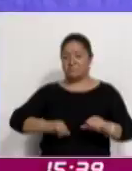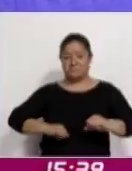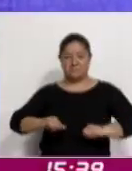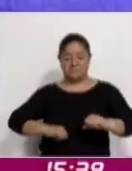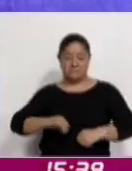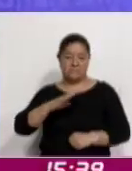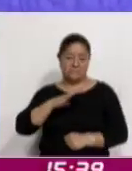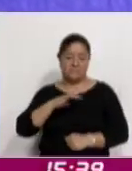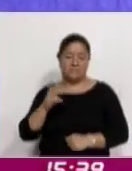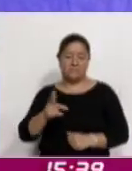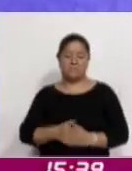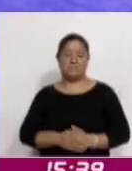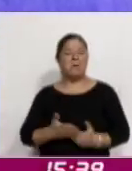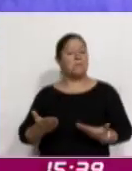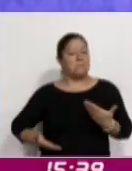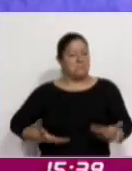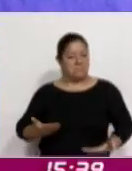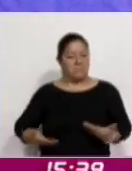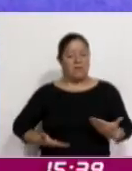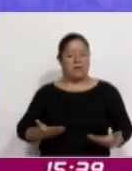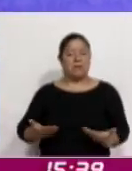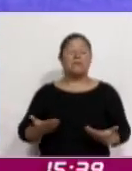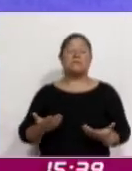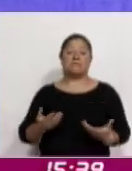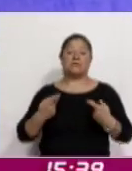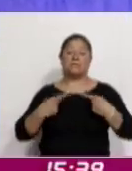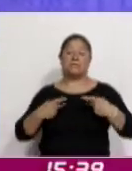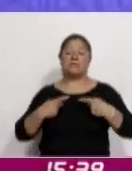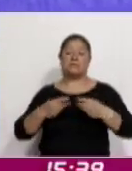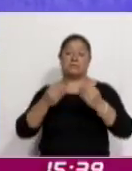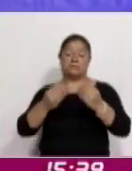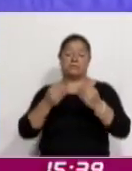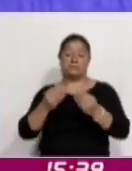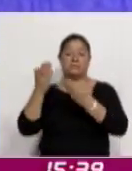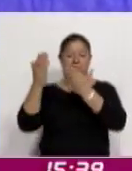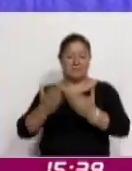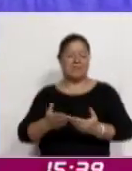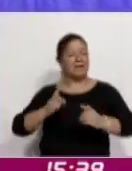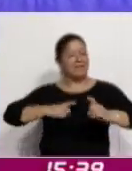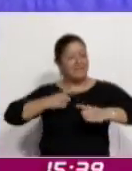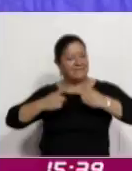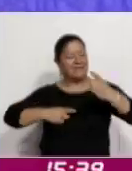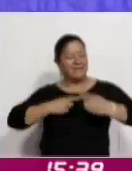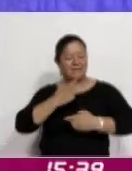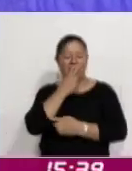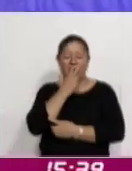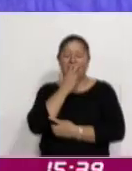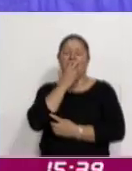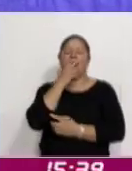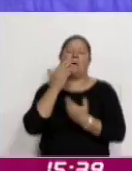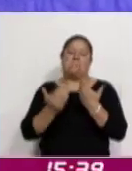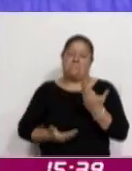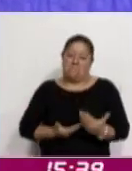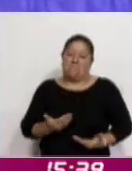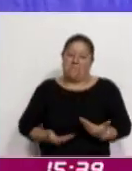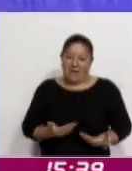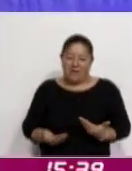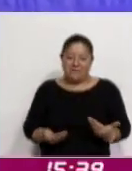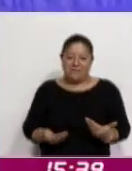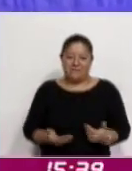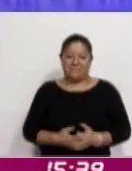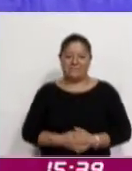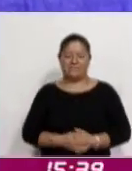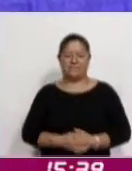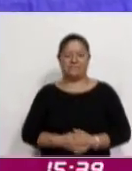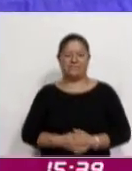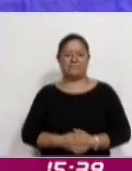eventos, bailes, porque pues mucha gente se viene a divertir, a gozar del baile, ¿no?